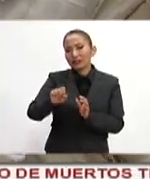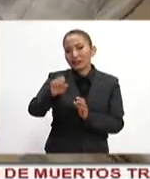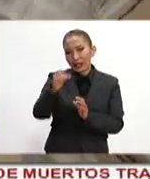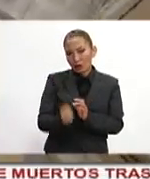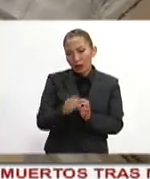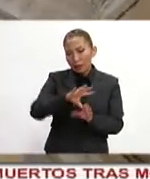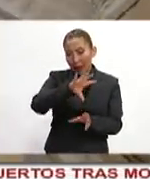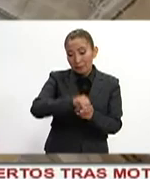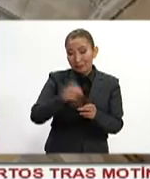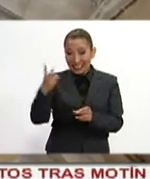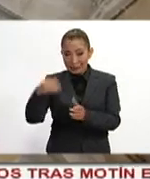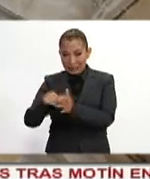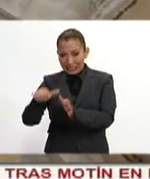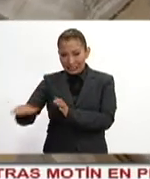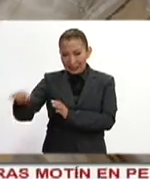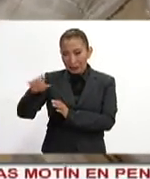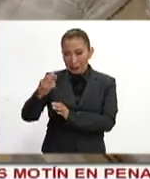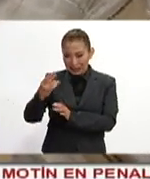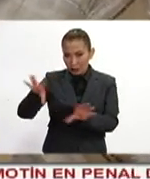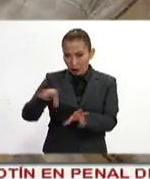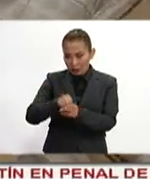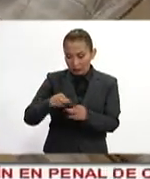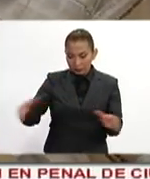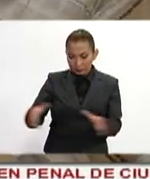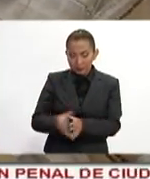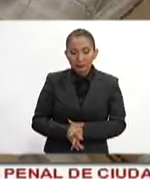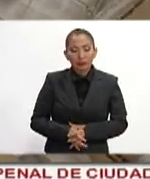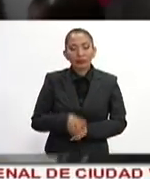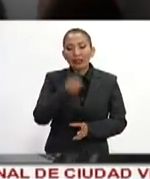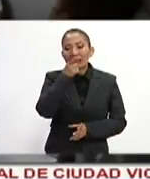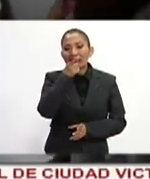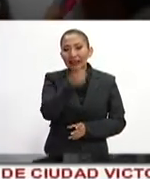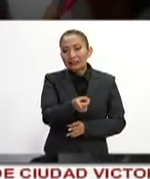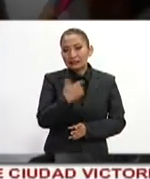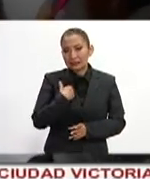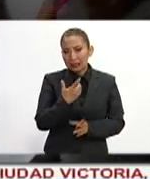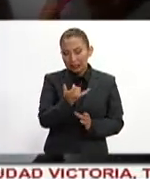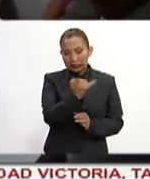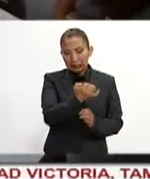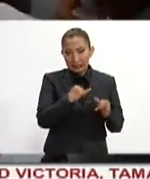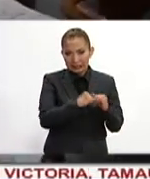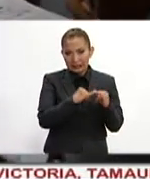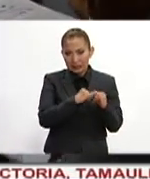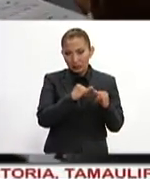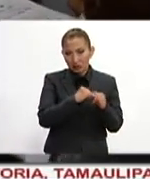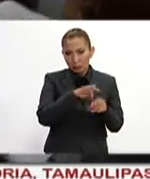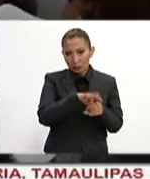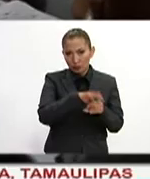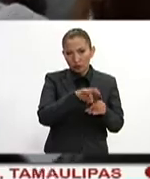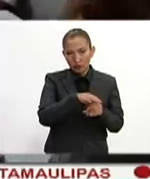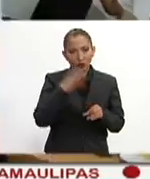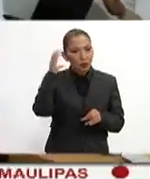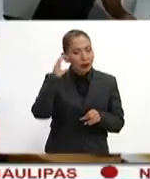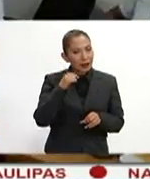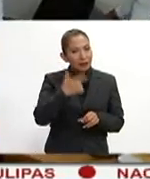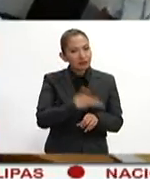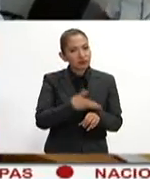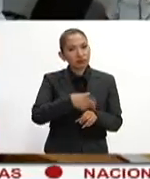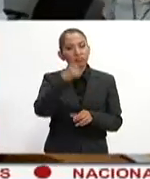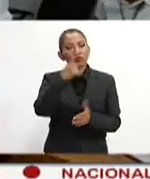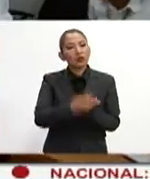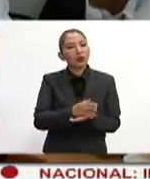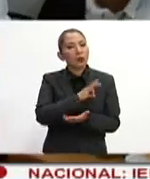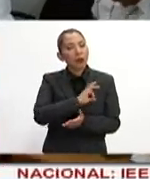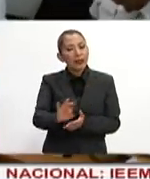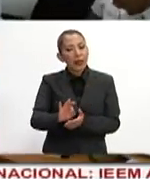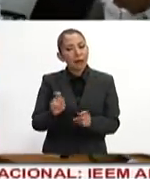2.269 de las 3.627. Destacó, según este Instituto de Coahuila, que este procedimiento es el único que puede